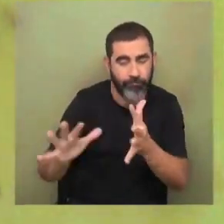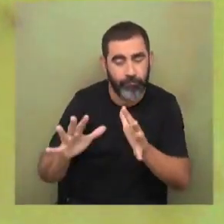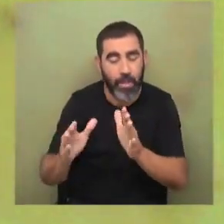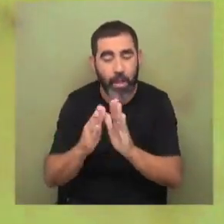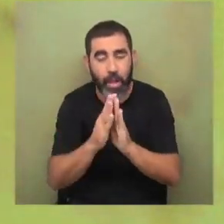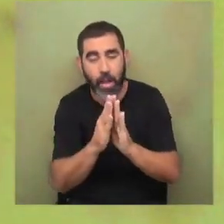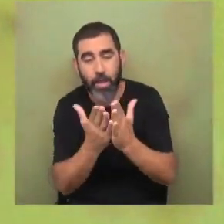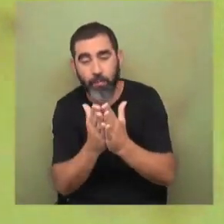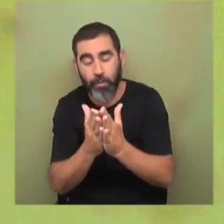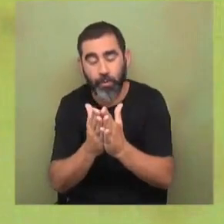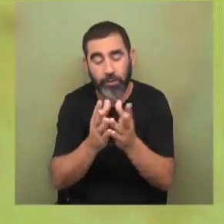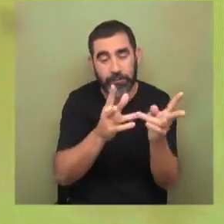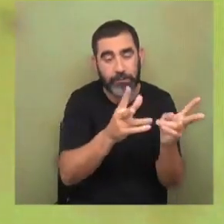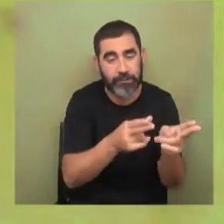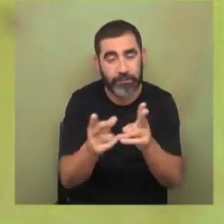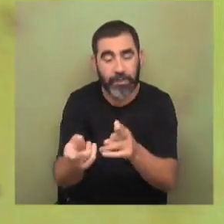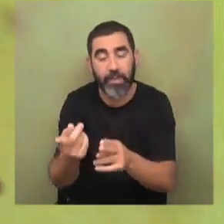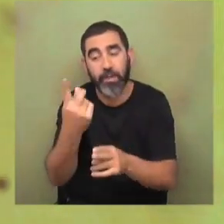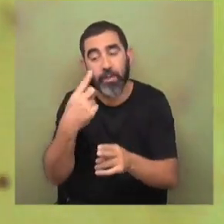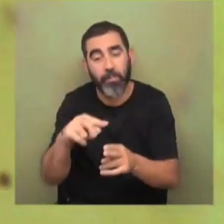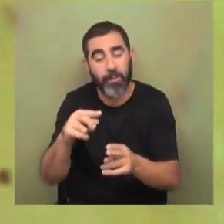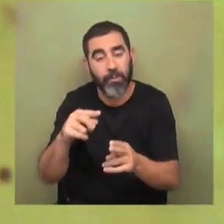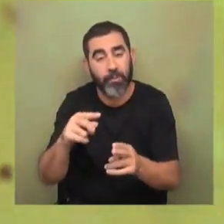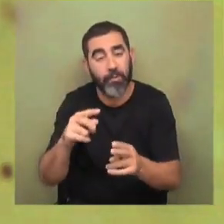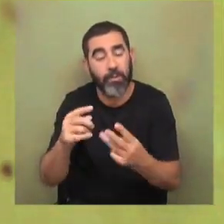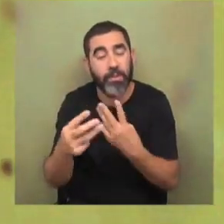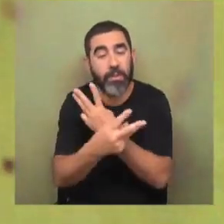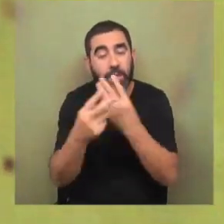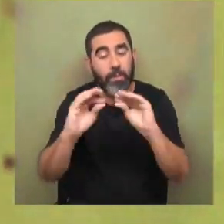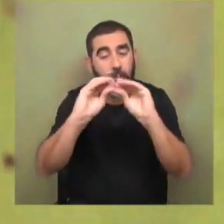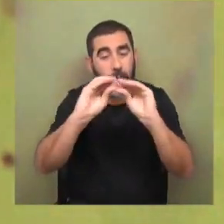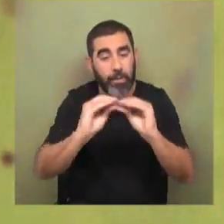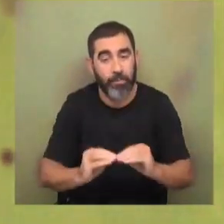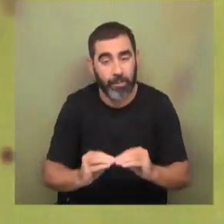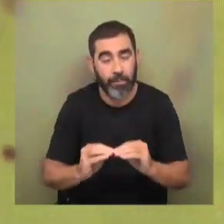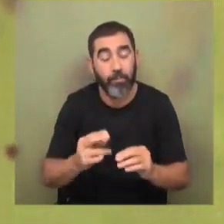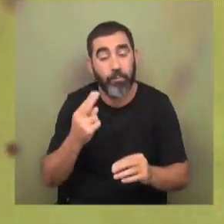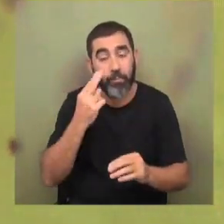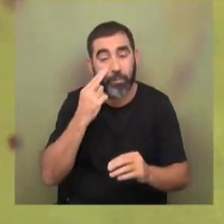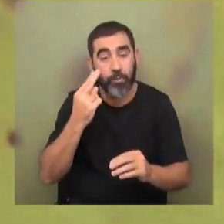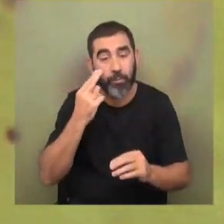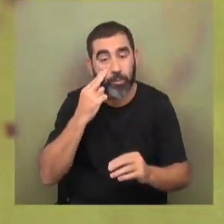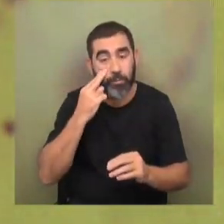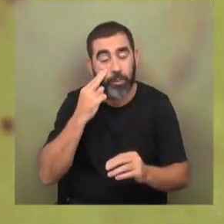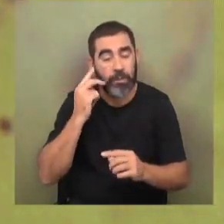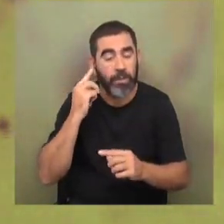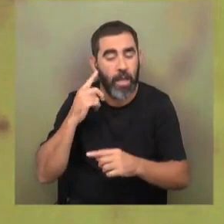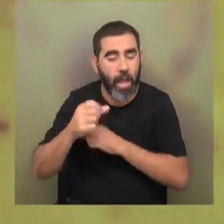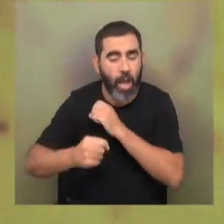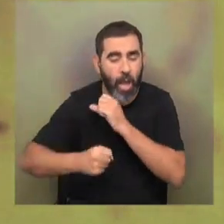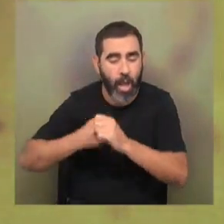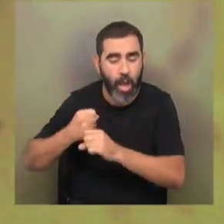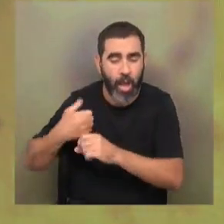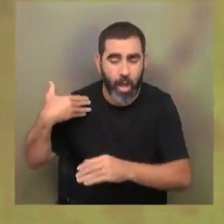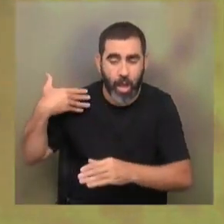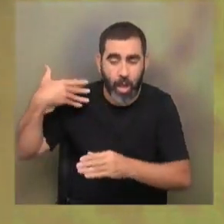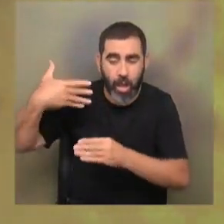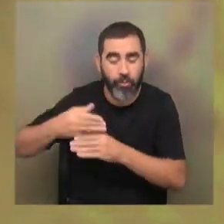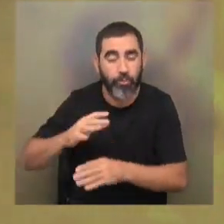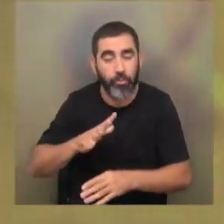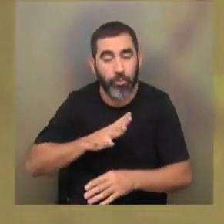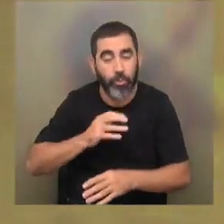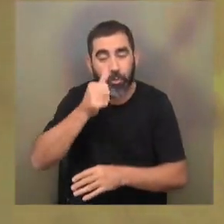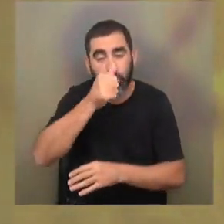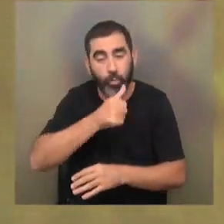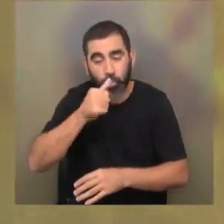libro y la serie, pero en el fondo lo que hay es matemáticas y un problema de siglos que todavía sigue sin una